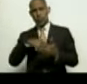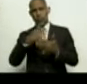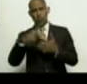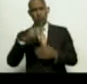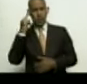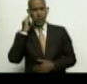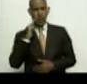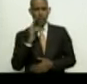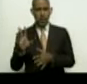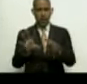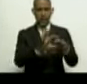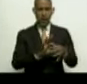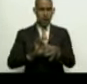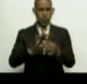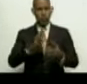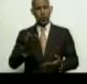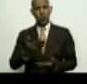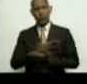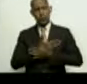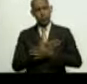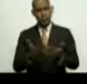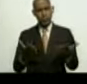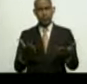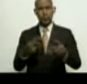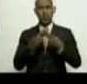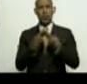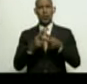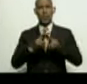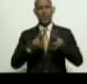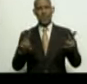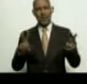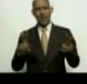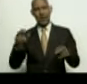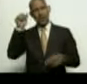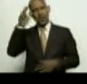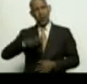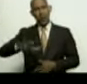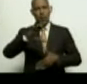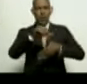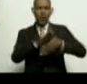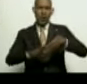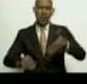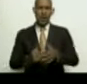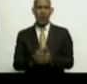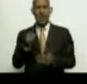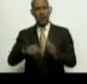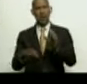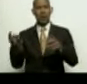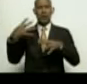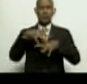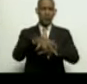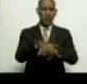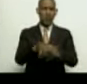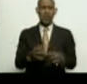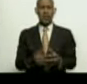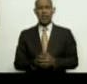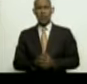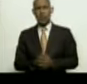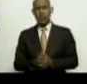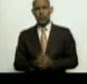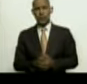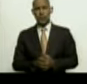de la unión, la solidaridad y la paz de los pueblos de América, que se opone históricamente al proyecto de la intervención y el